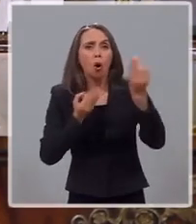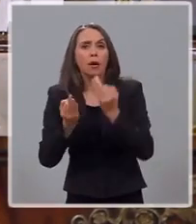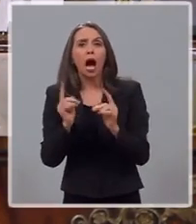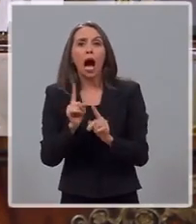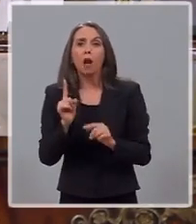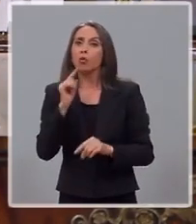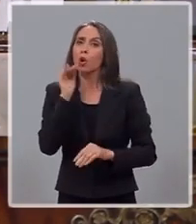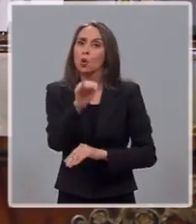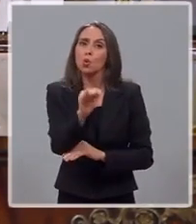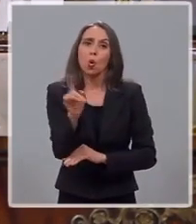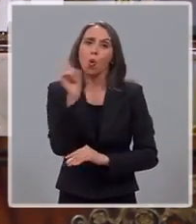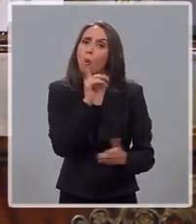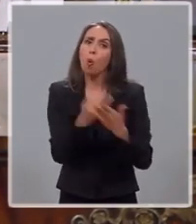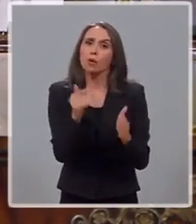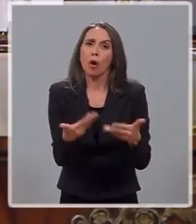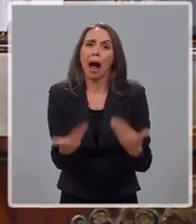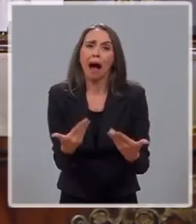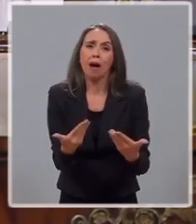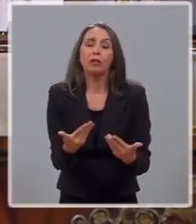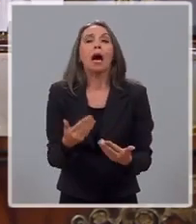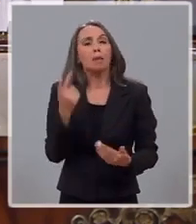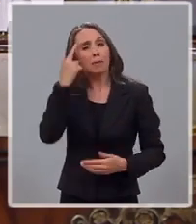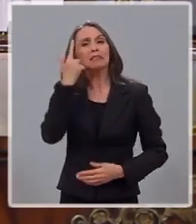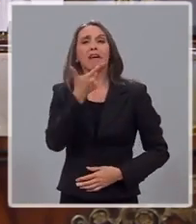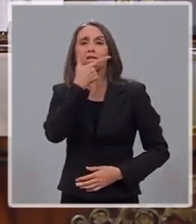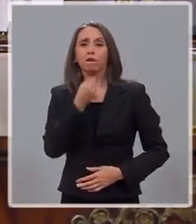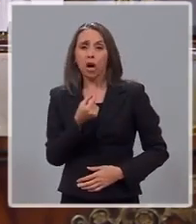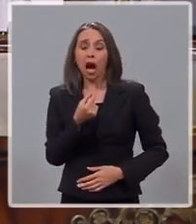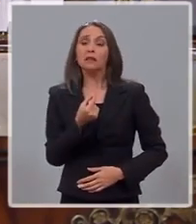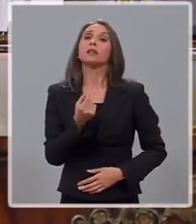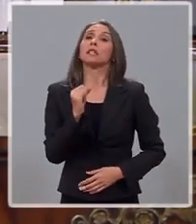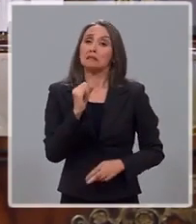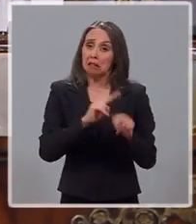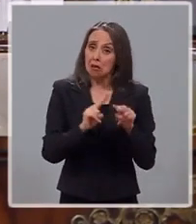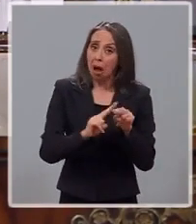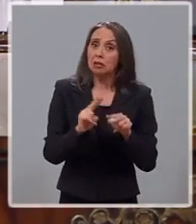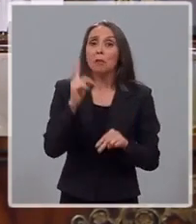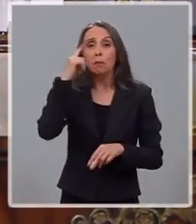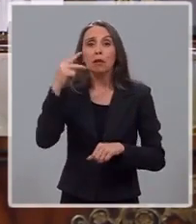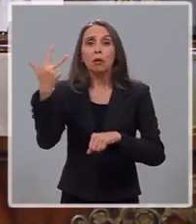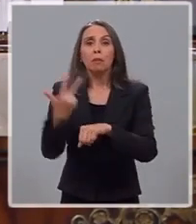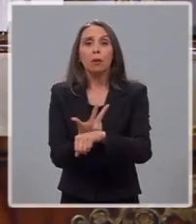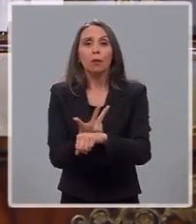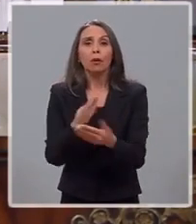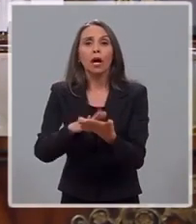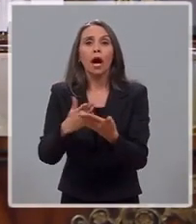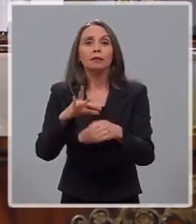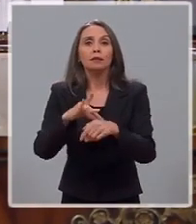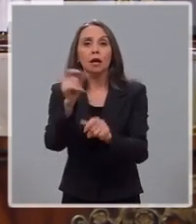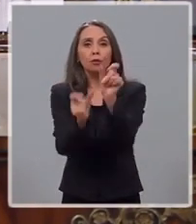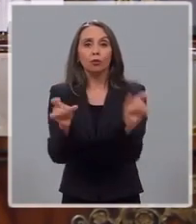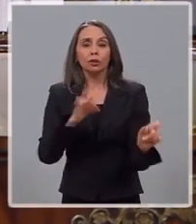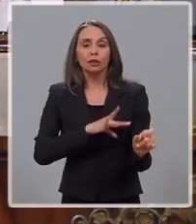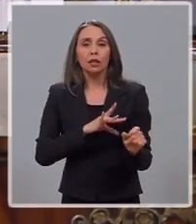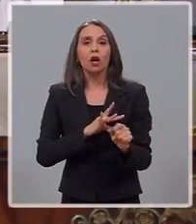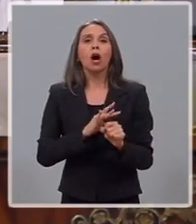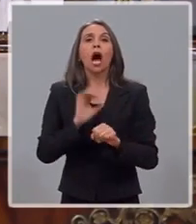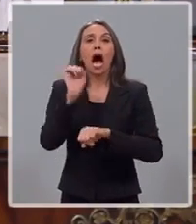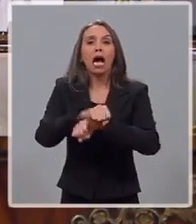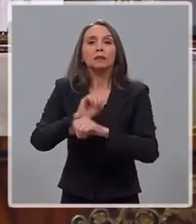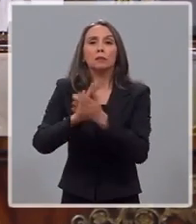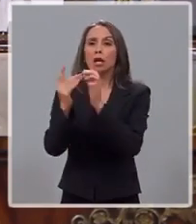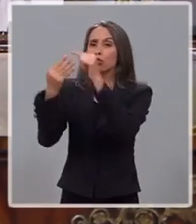ultimate habría sido muy fácil pero también muy perjudicial para la salud de los chilenos acoger todas esas